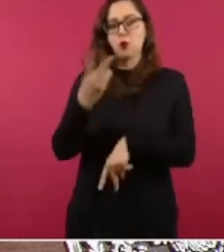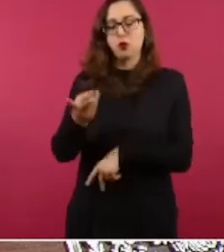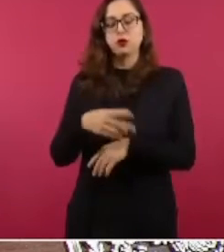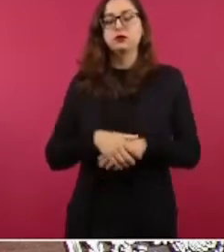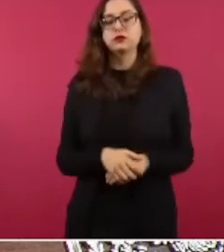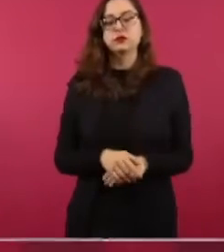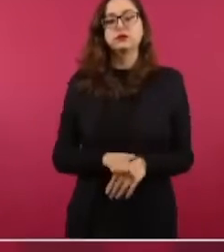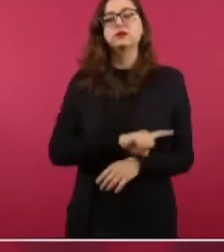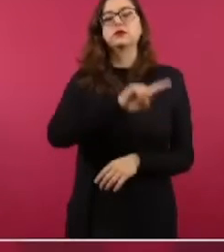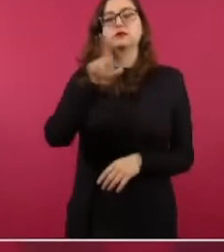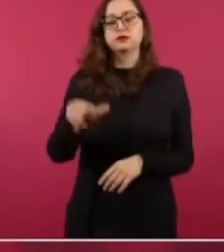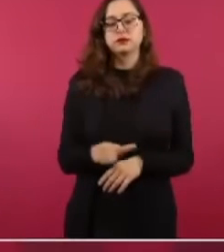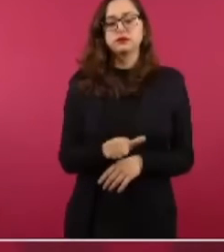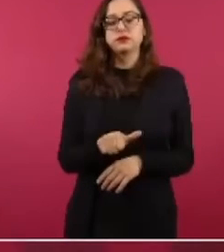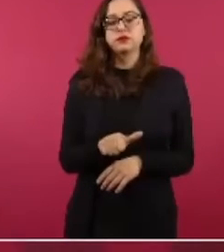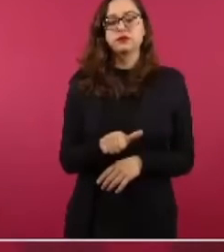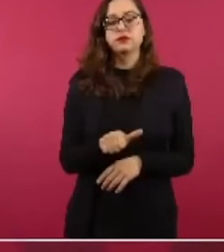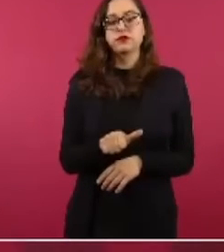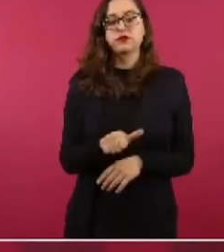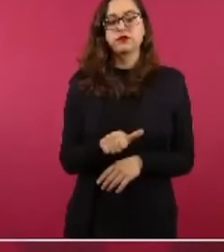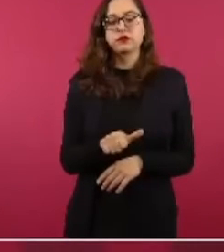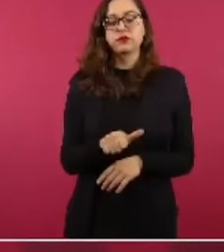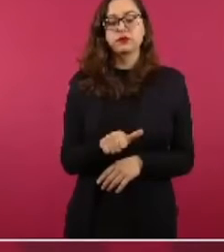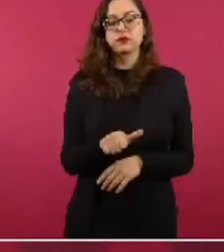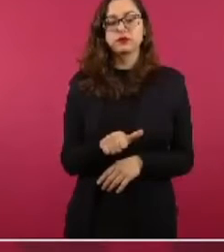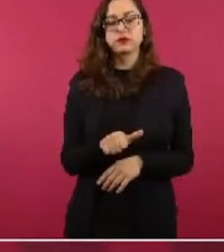muy cerca de